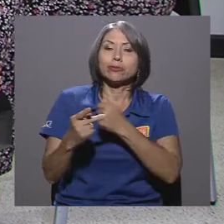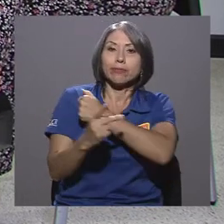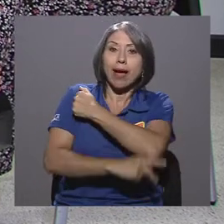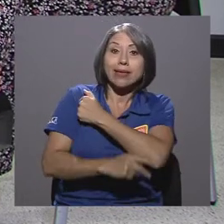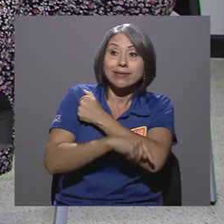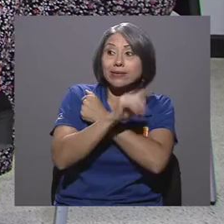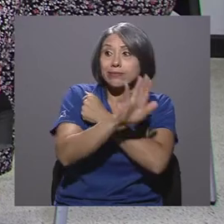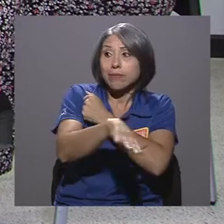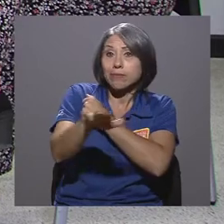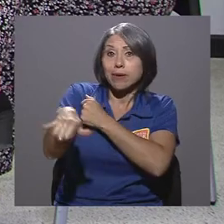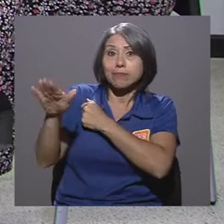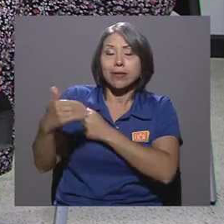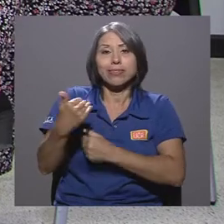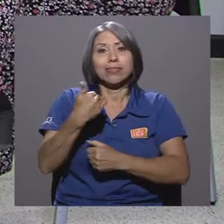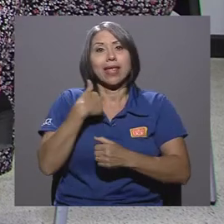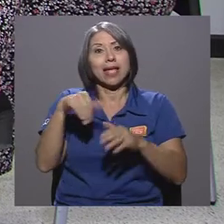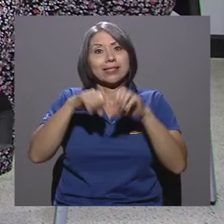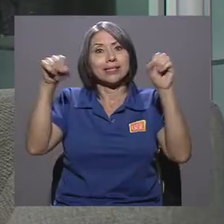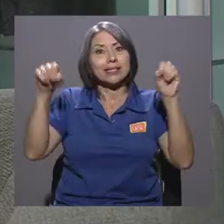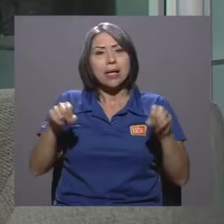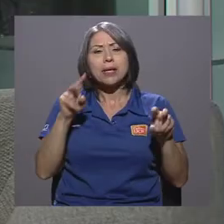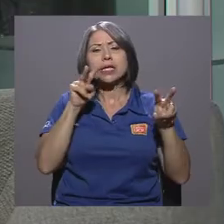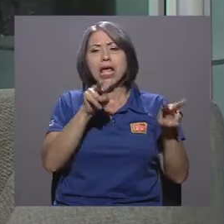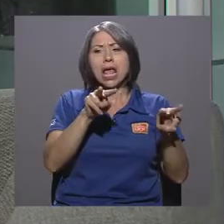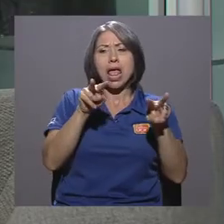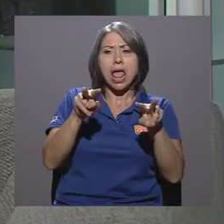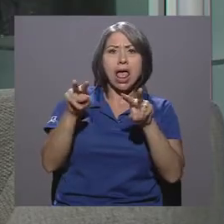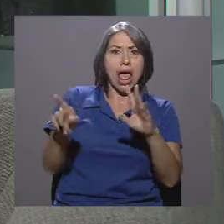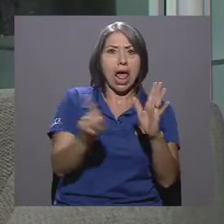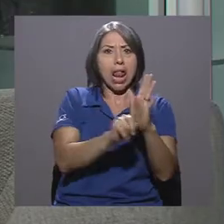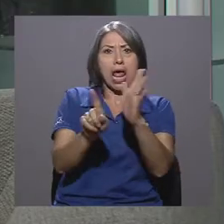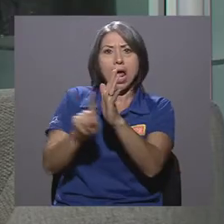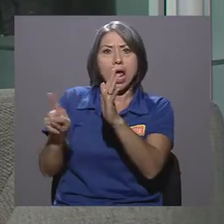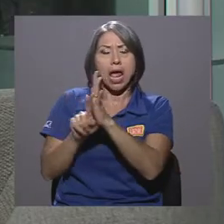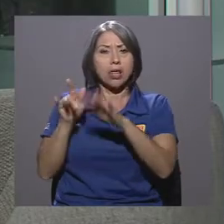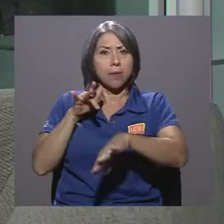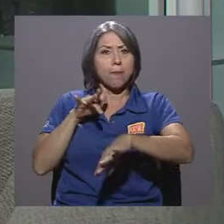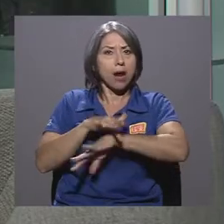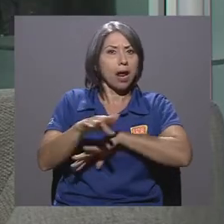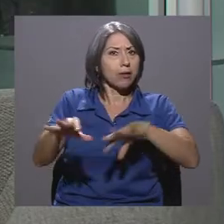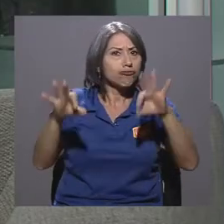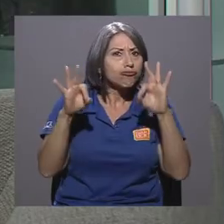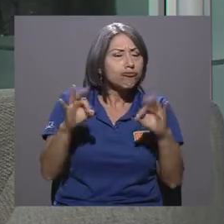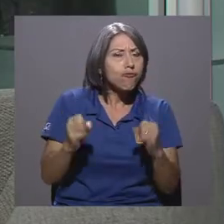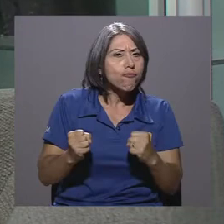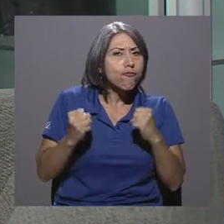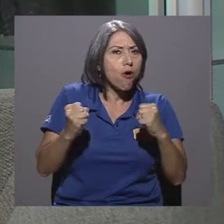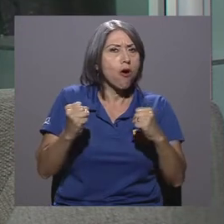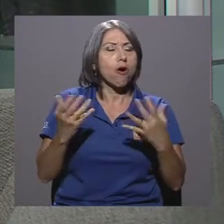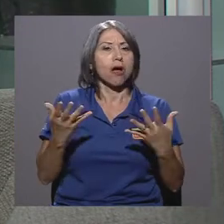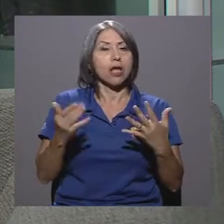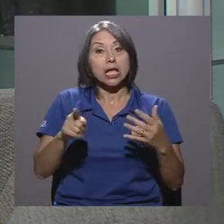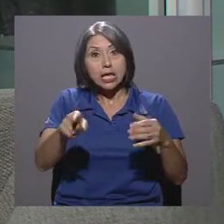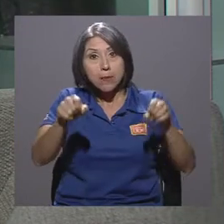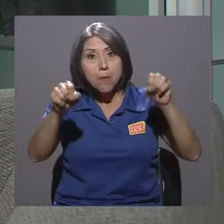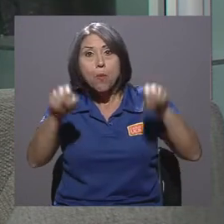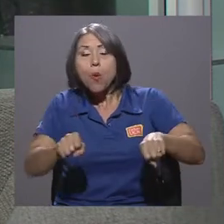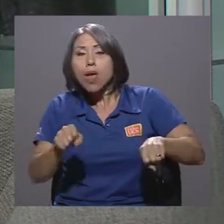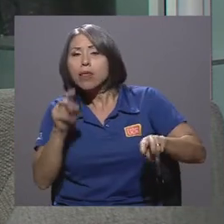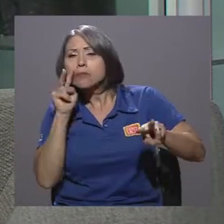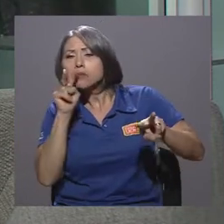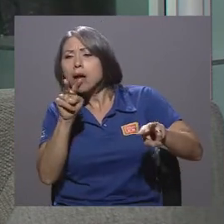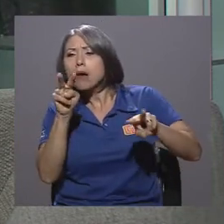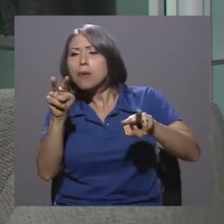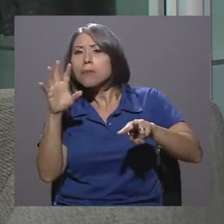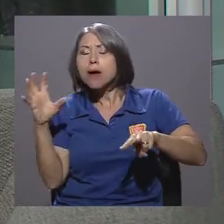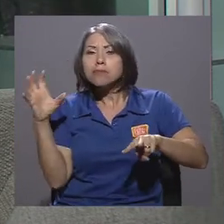unos sistemas de alerta y vigilancia temprana bien fortalecidos, que tengan capacidad de detección de los